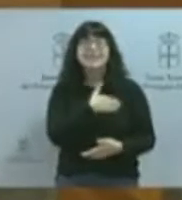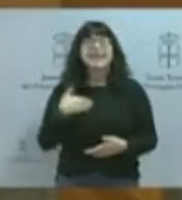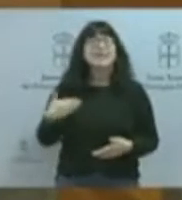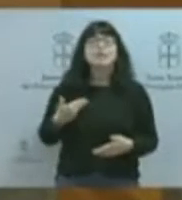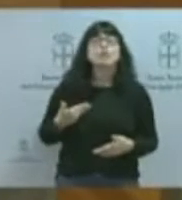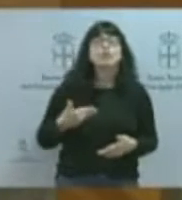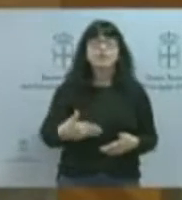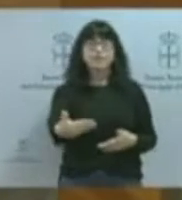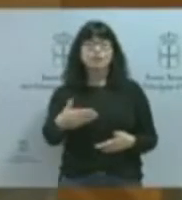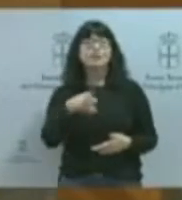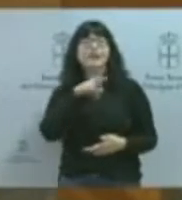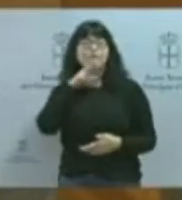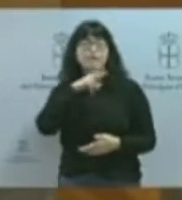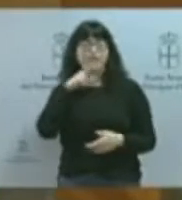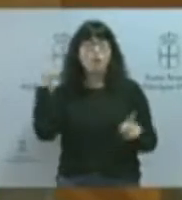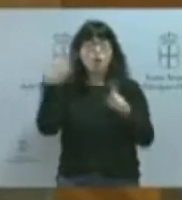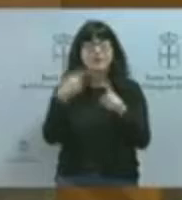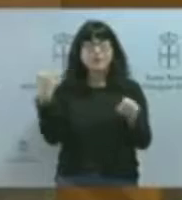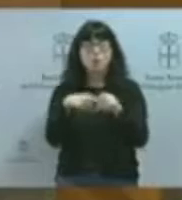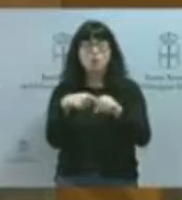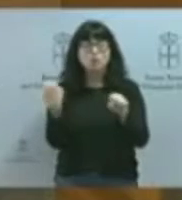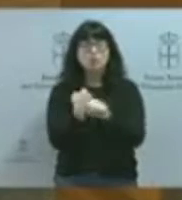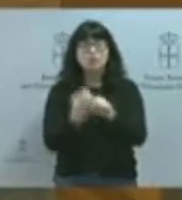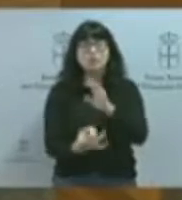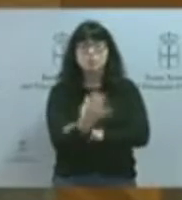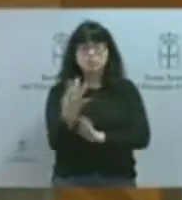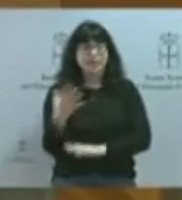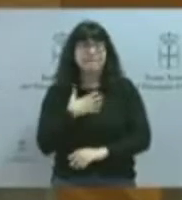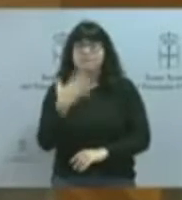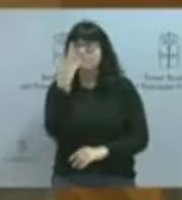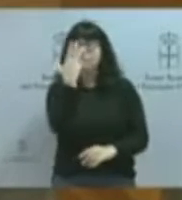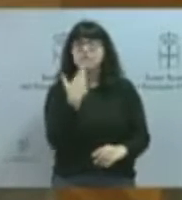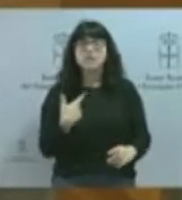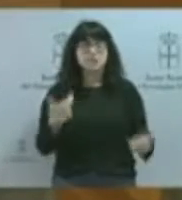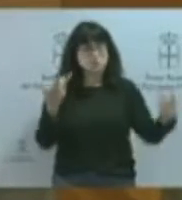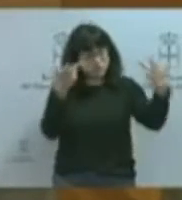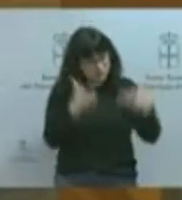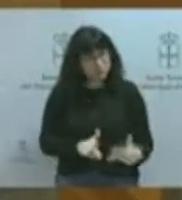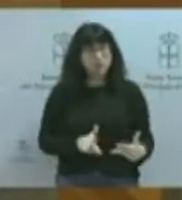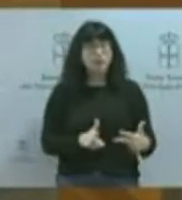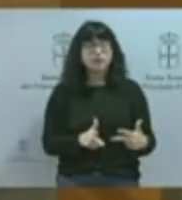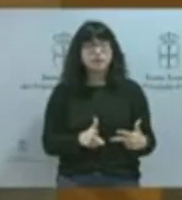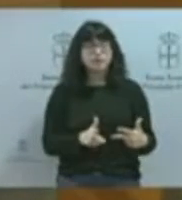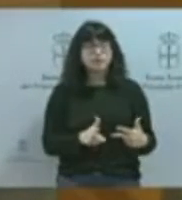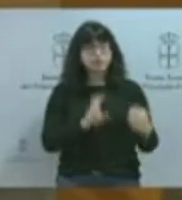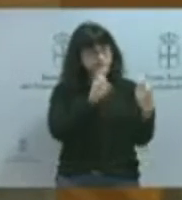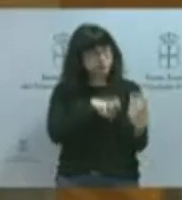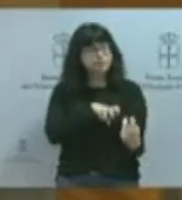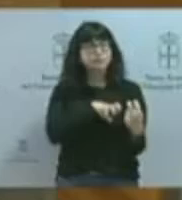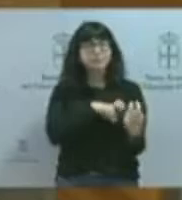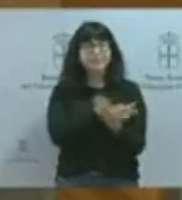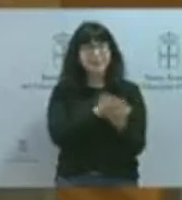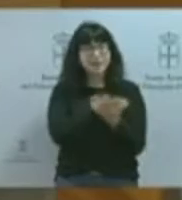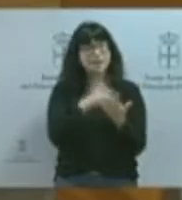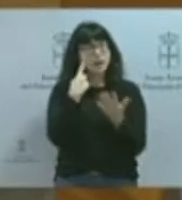mí me gustaría, como presidente del Principado, que nos sentáramos a hablar precisamente de esas propuestas y ver si esos números son reales o no, a qué iniciativas se corresponden.